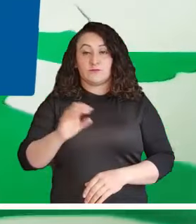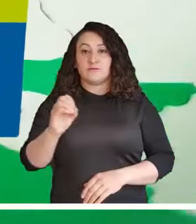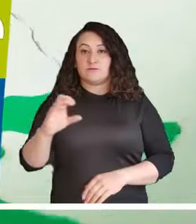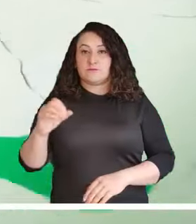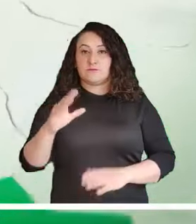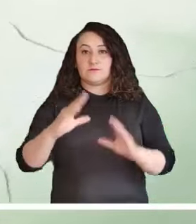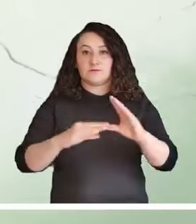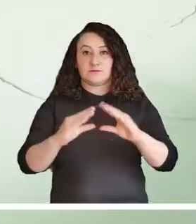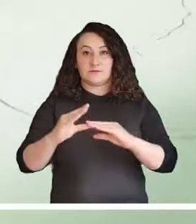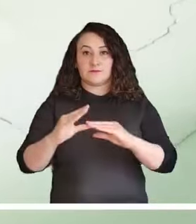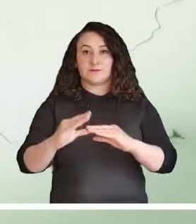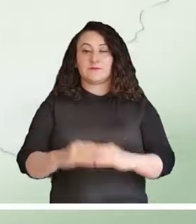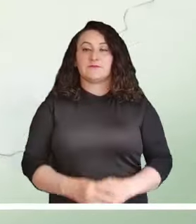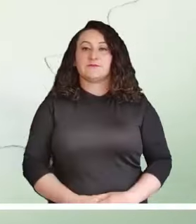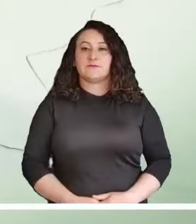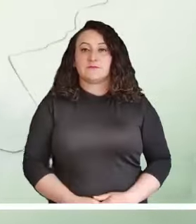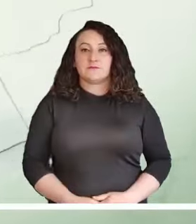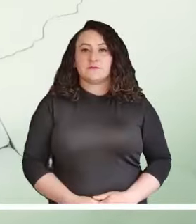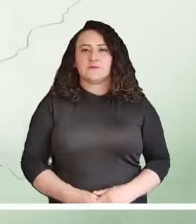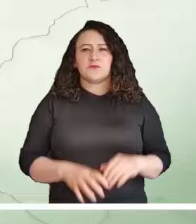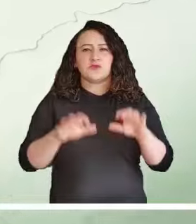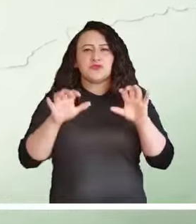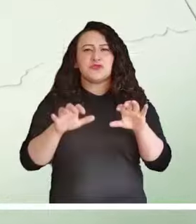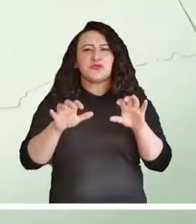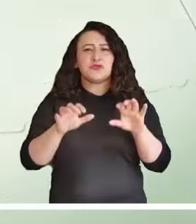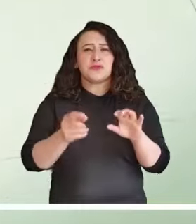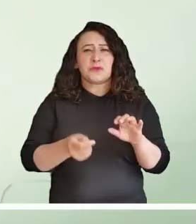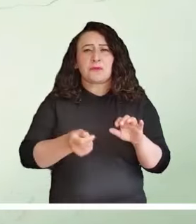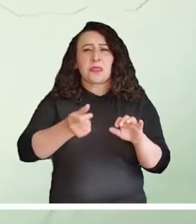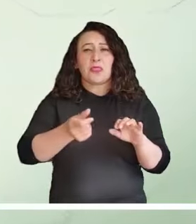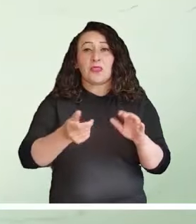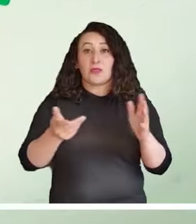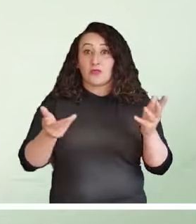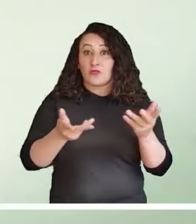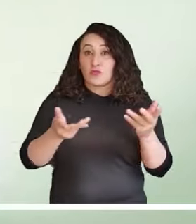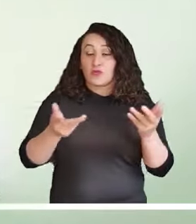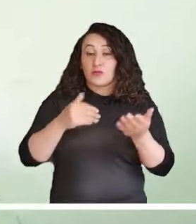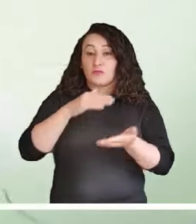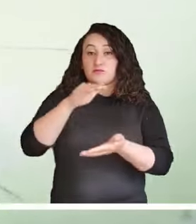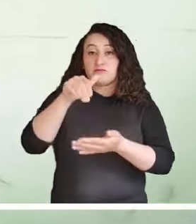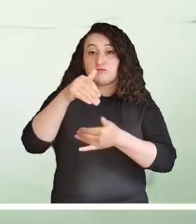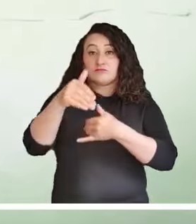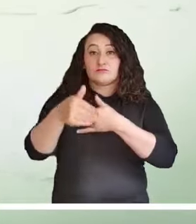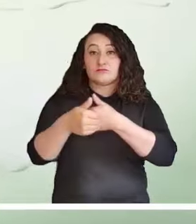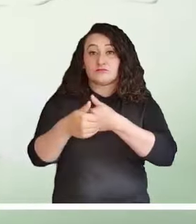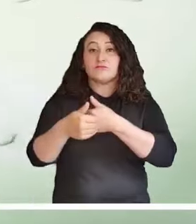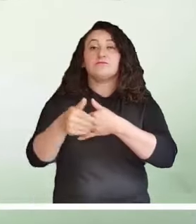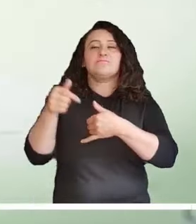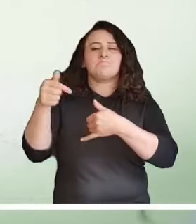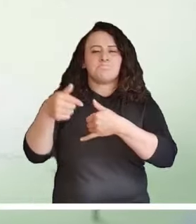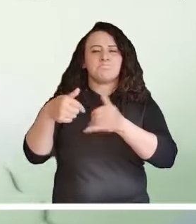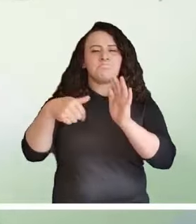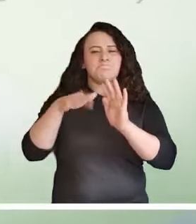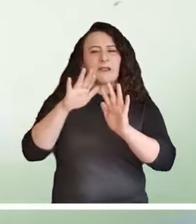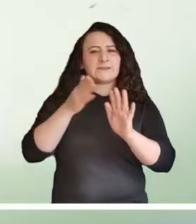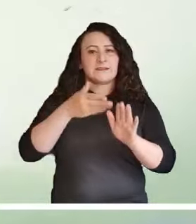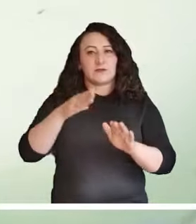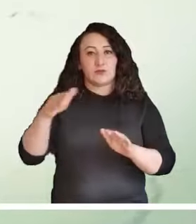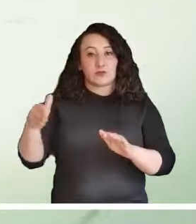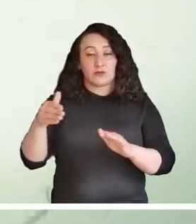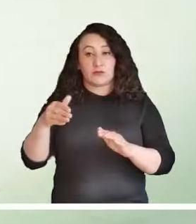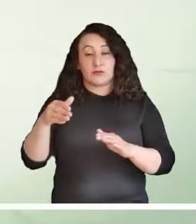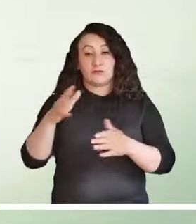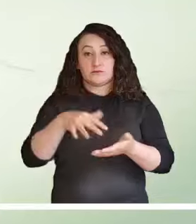de Cauca. Las pocas lluvias que se anuncian en el centro del país se focalizarían sobre Antioquia, sur de